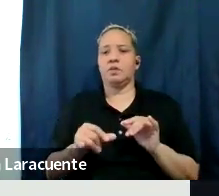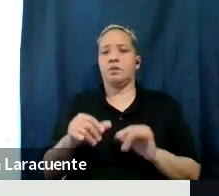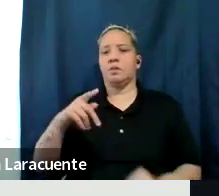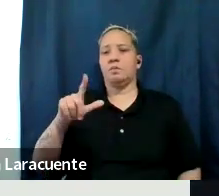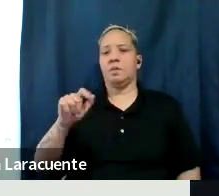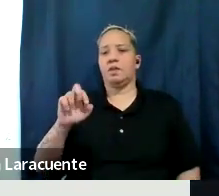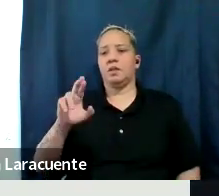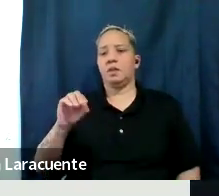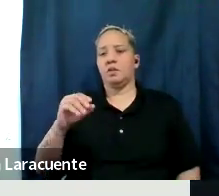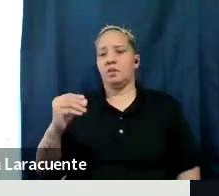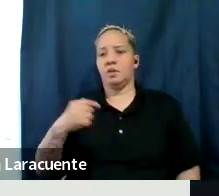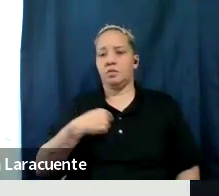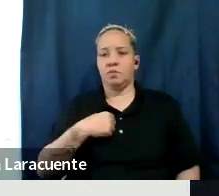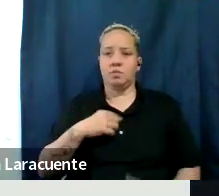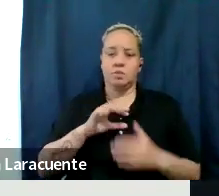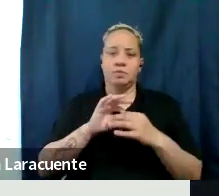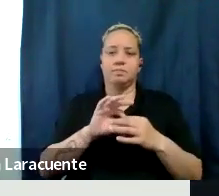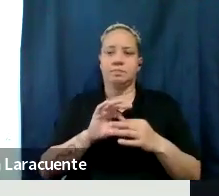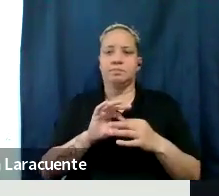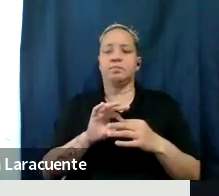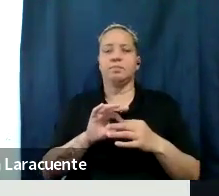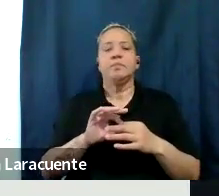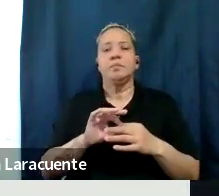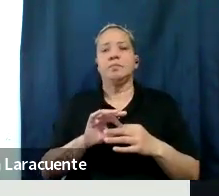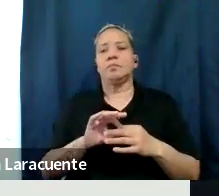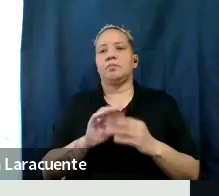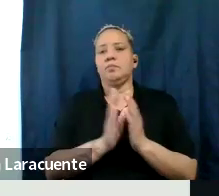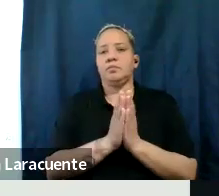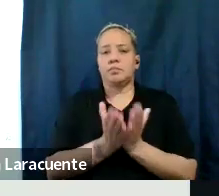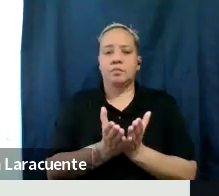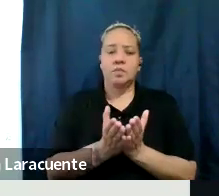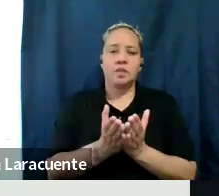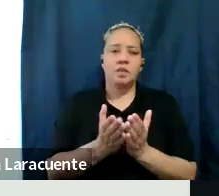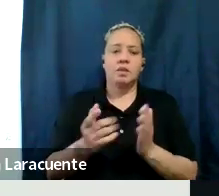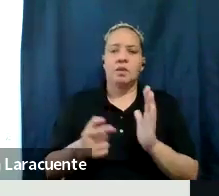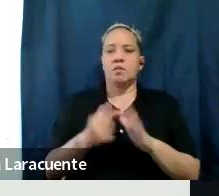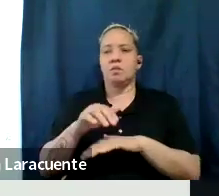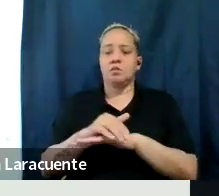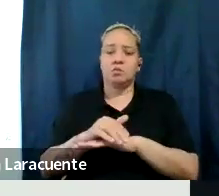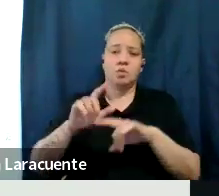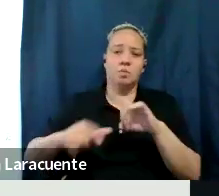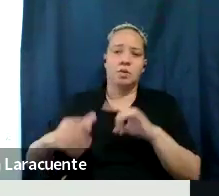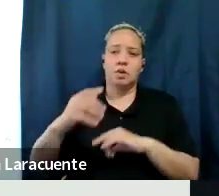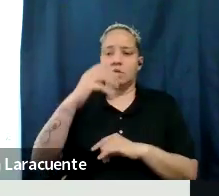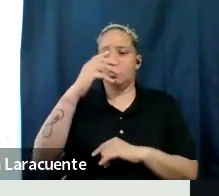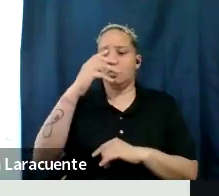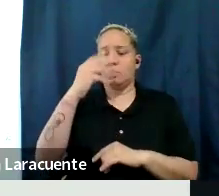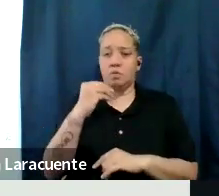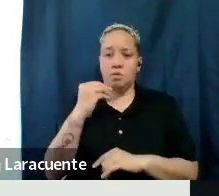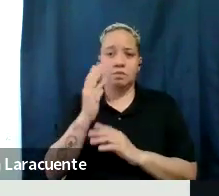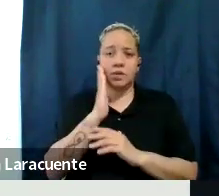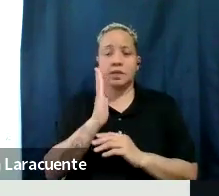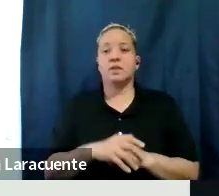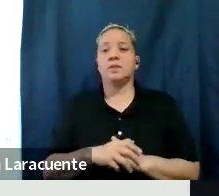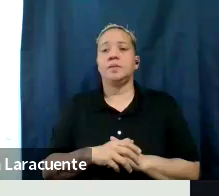yo porque tengo una relación sentimental con ese libro y en algunas noches de insomnio de higo